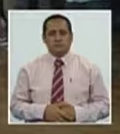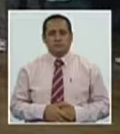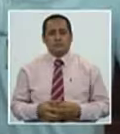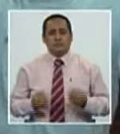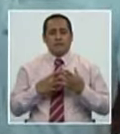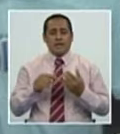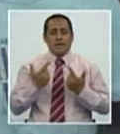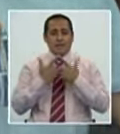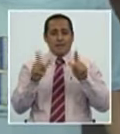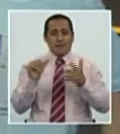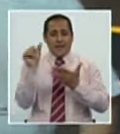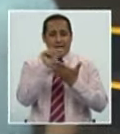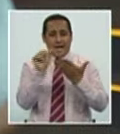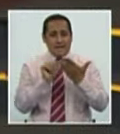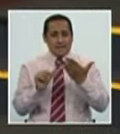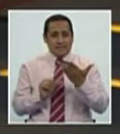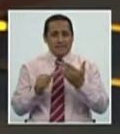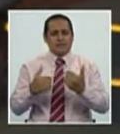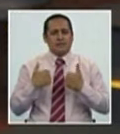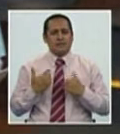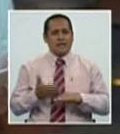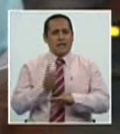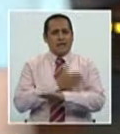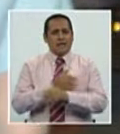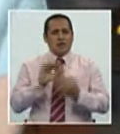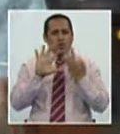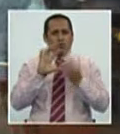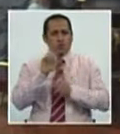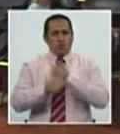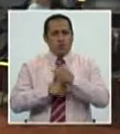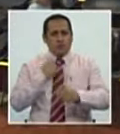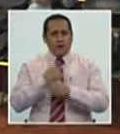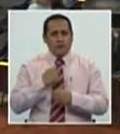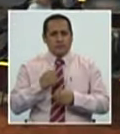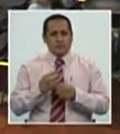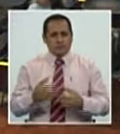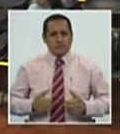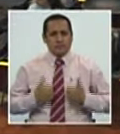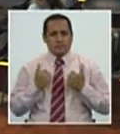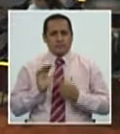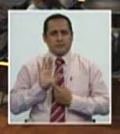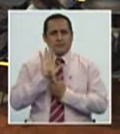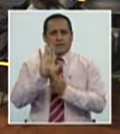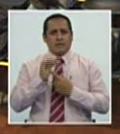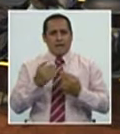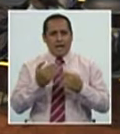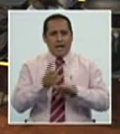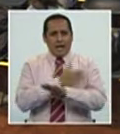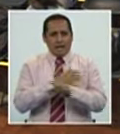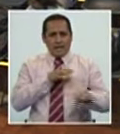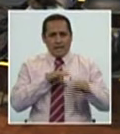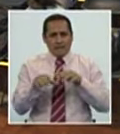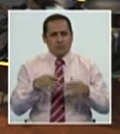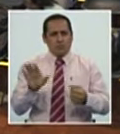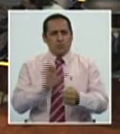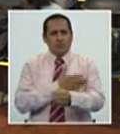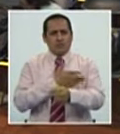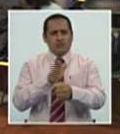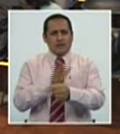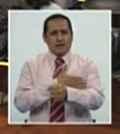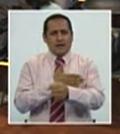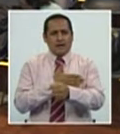Bueno, Liberarte tiene ya 8 años de existencia. Hemos podido realizar musicales